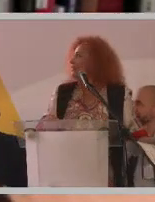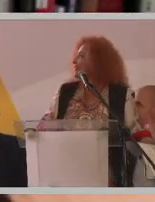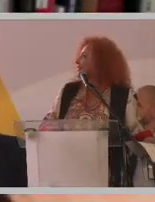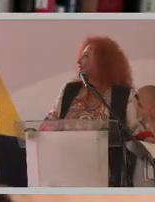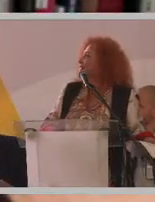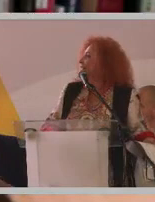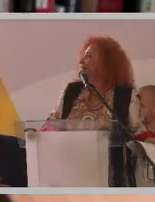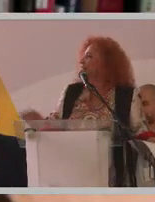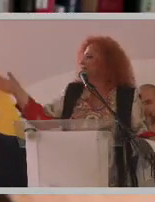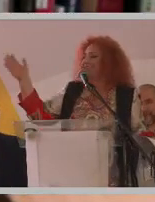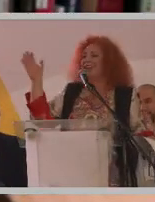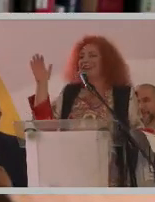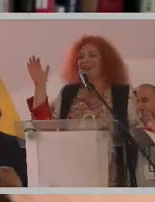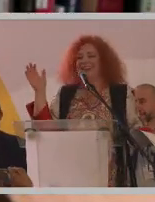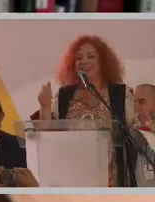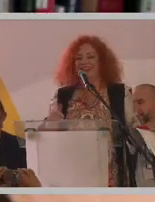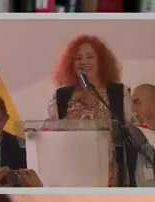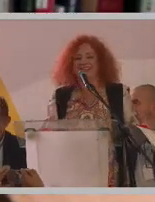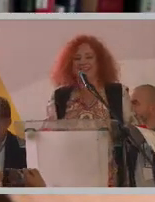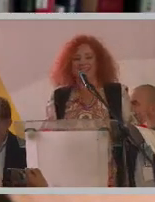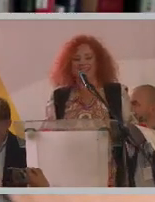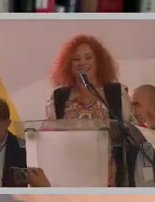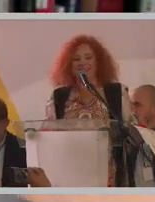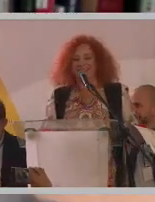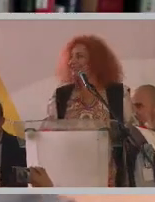hacer... ¡Ahí está!